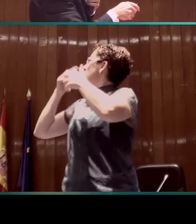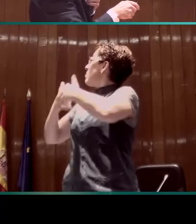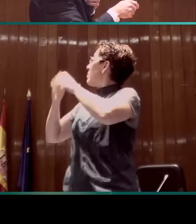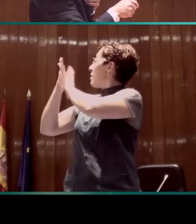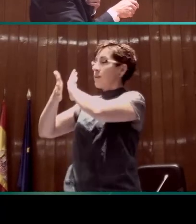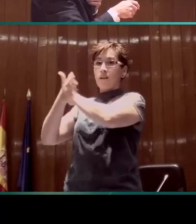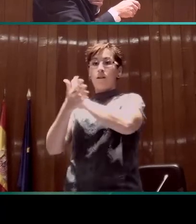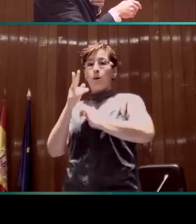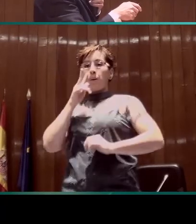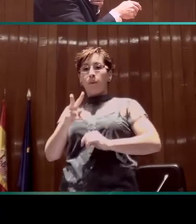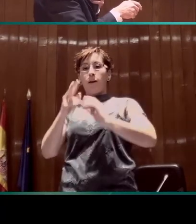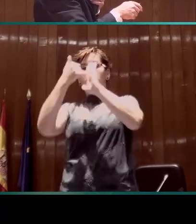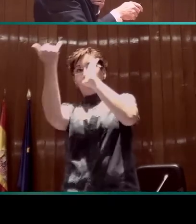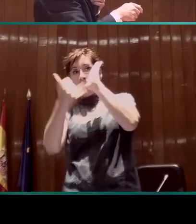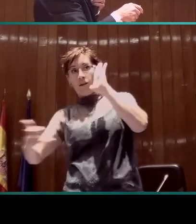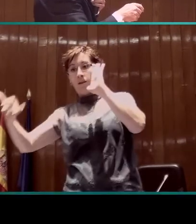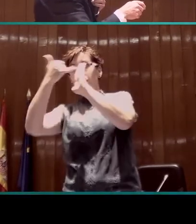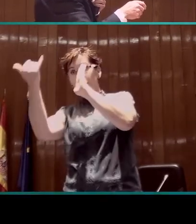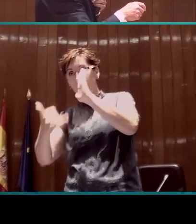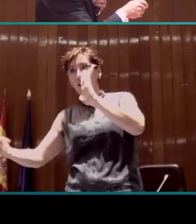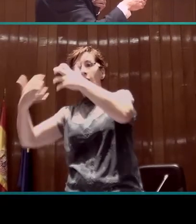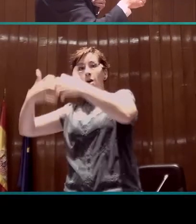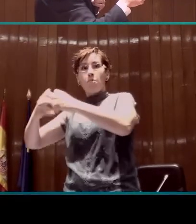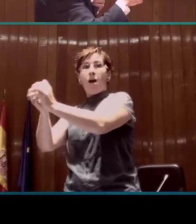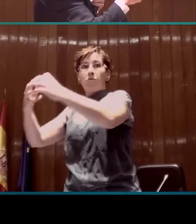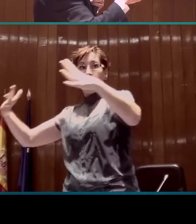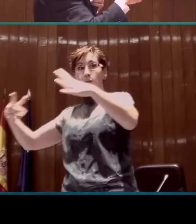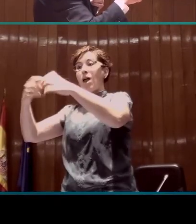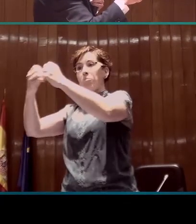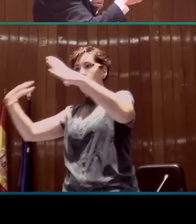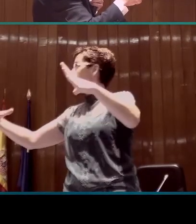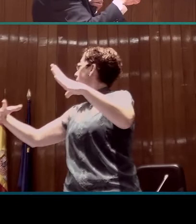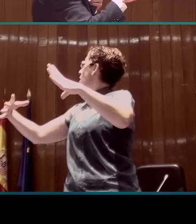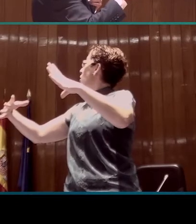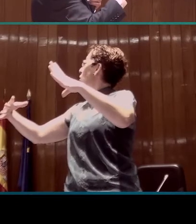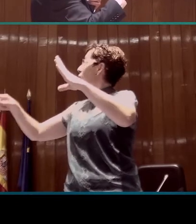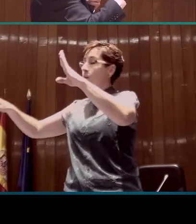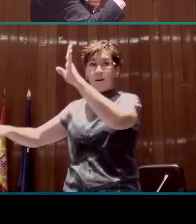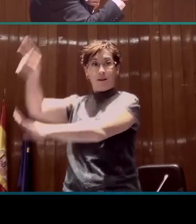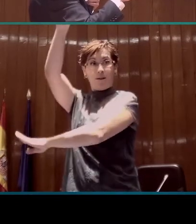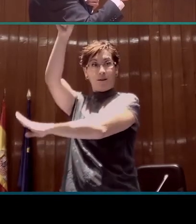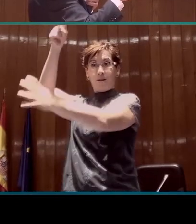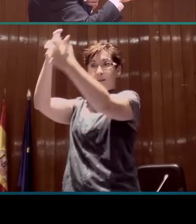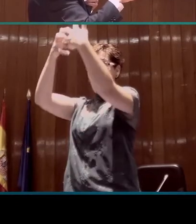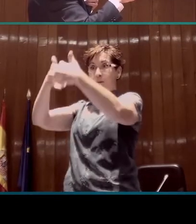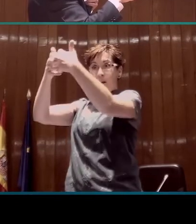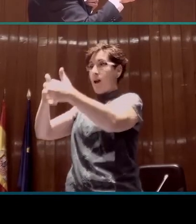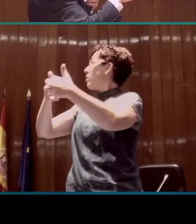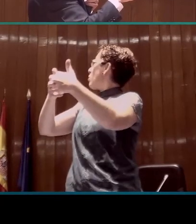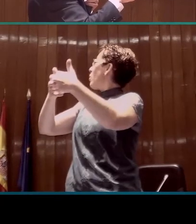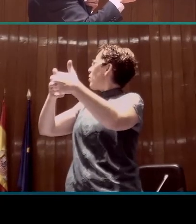unos amplificadores y esos amplificadores mandan una señal, aquí tenemos las ondas, de la misma forma